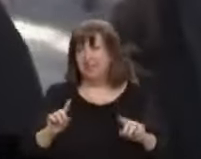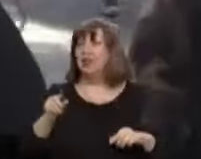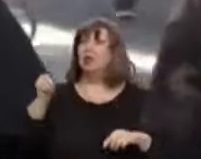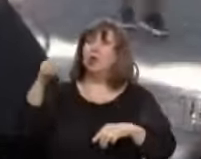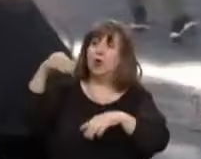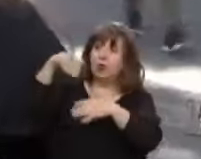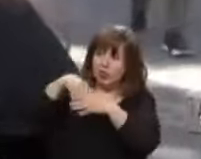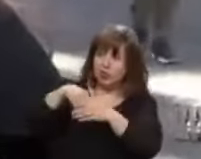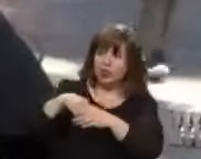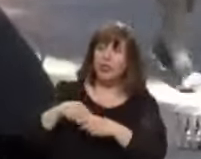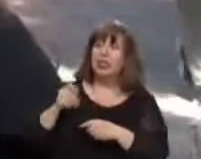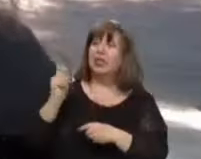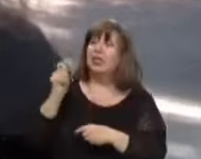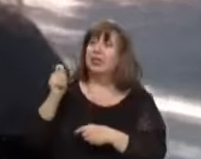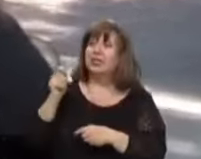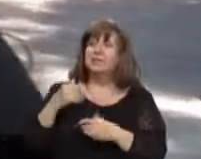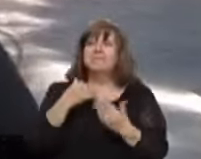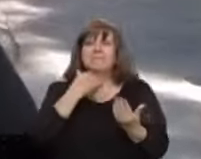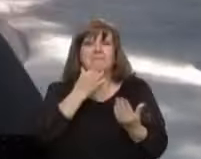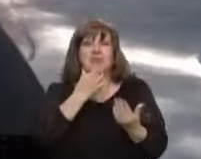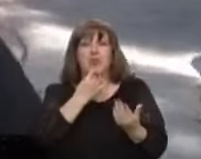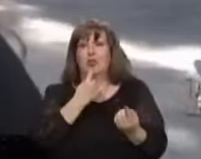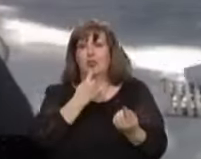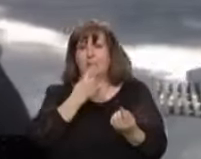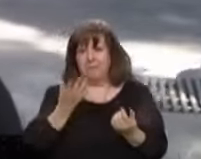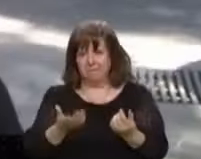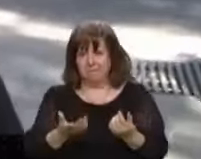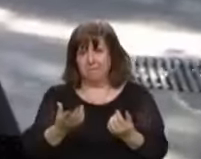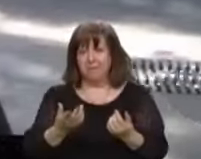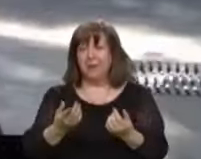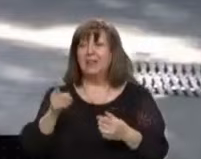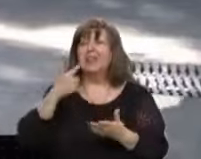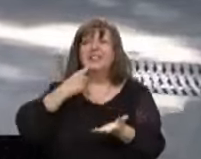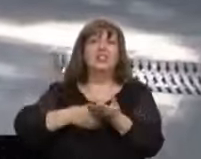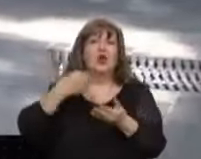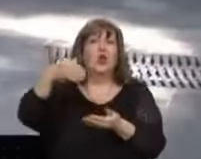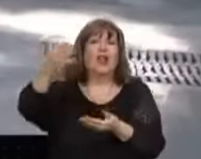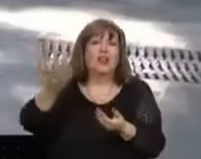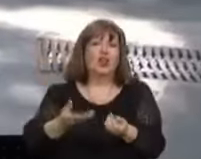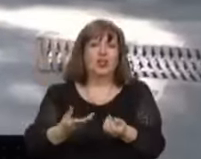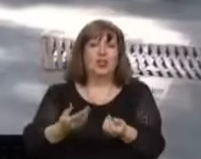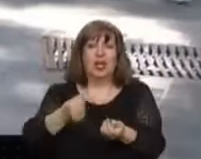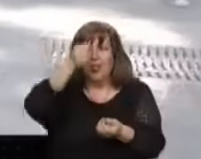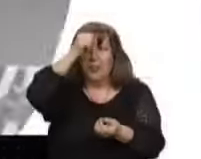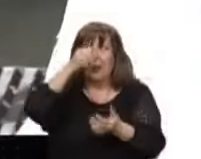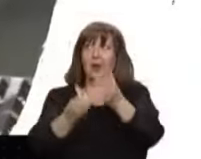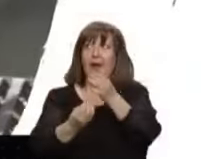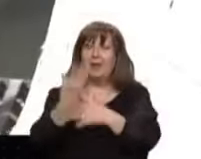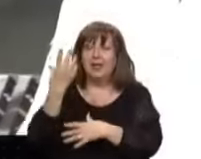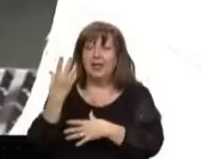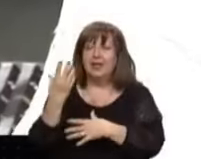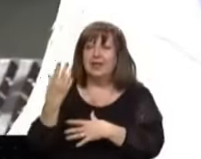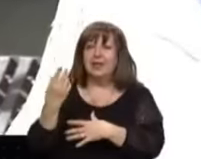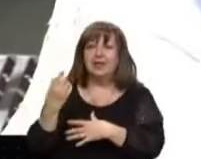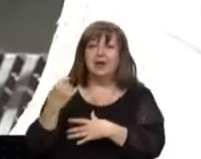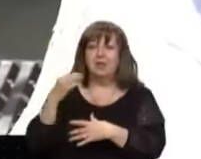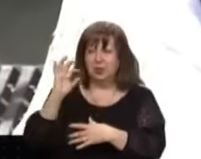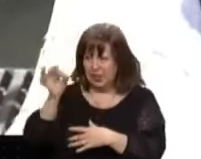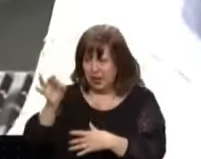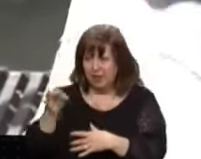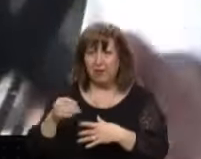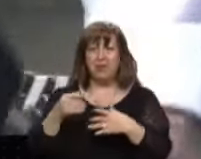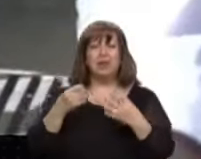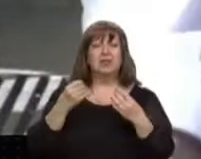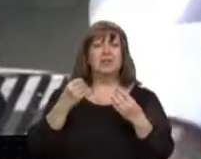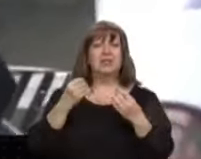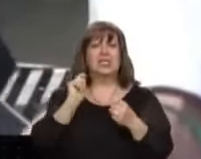domingo a quién no no sé Y cuándo te vas a decir el domingo en la mañana y te informas a través de las redes de medios